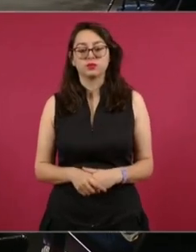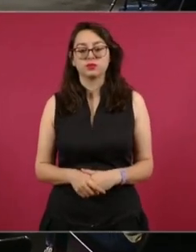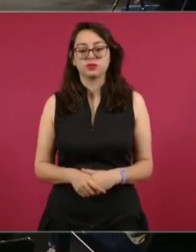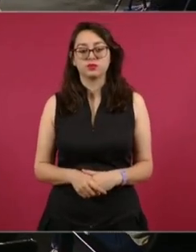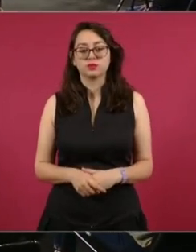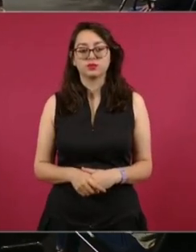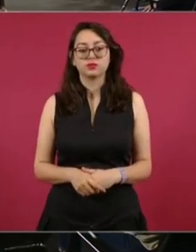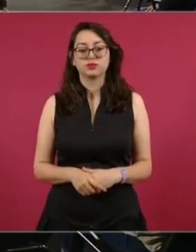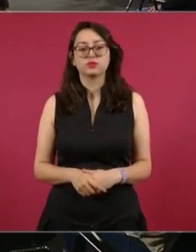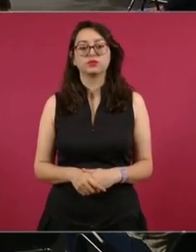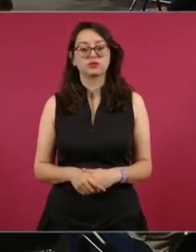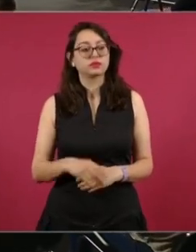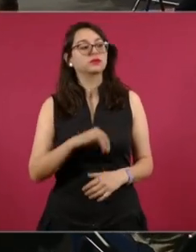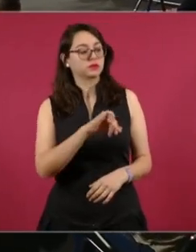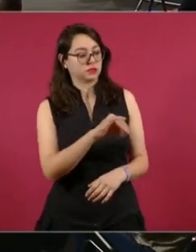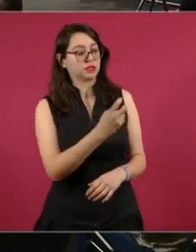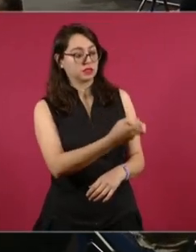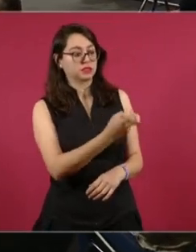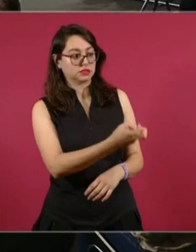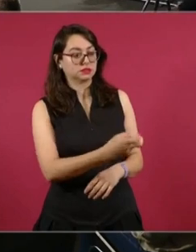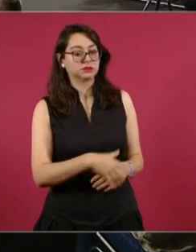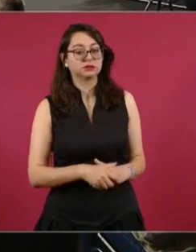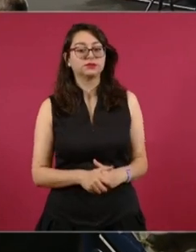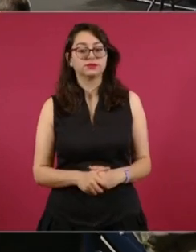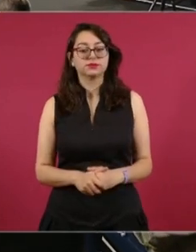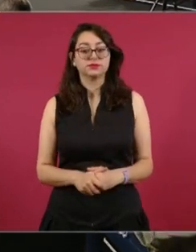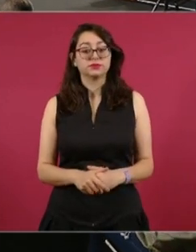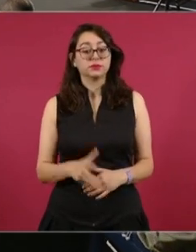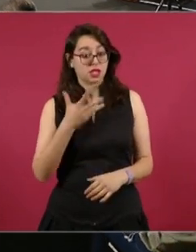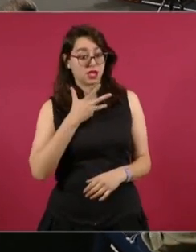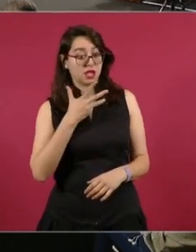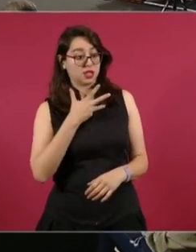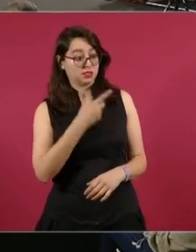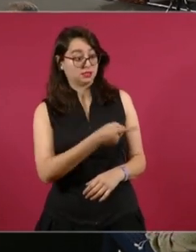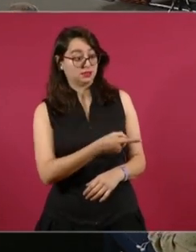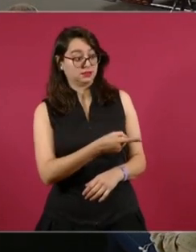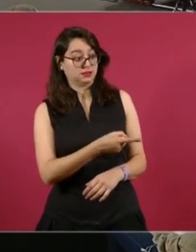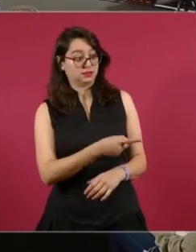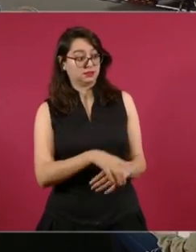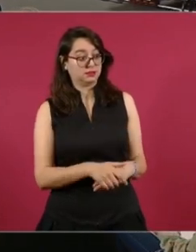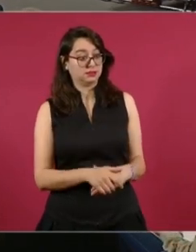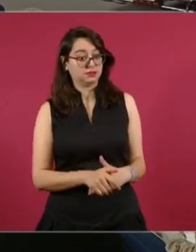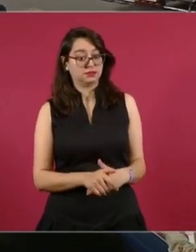¿En comparación con los países? Sí. ¿El de enero? ¿Lo tienes? Sí, sí, sí.